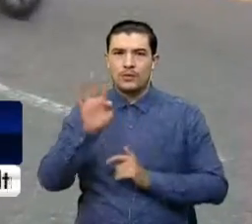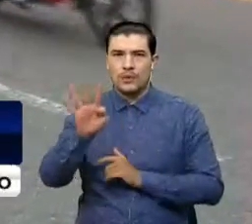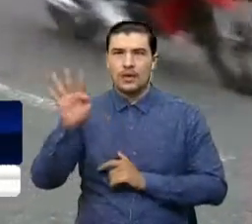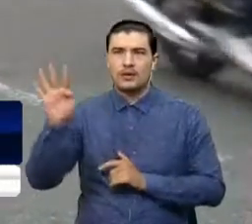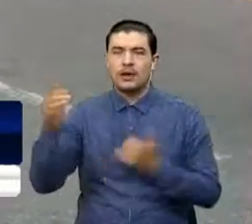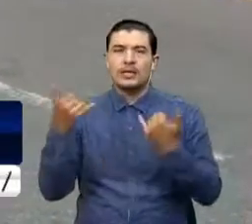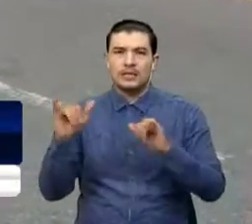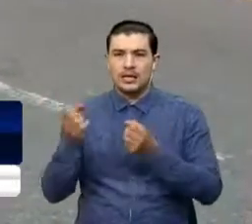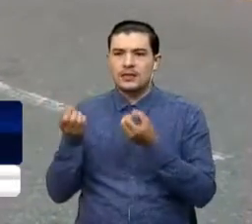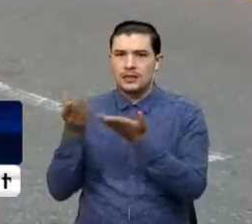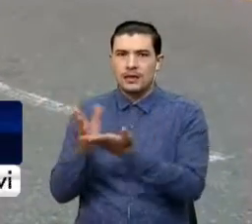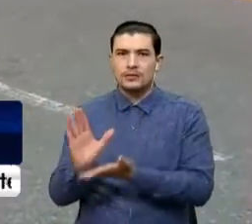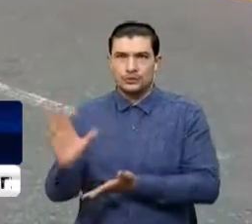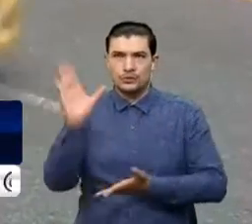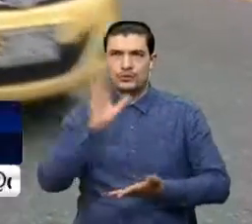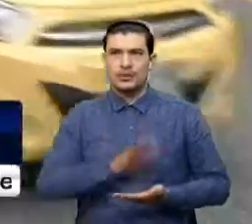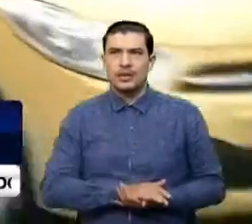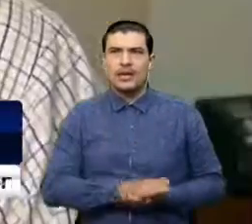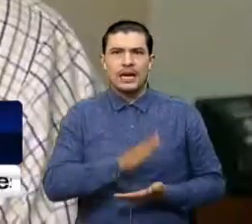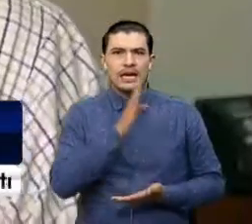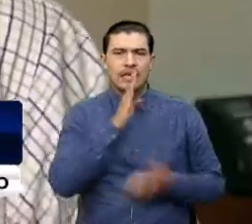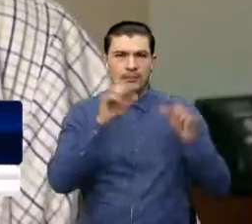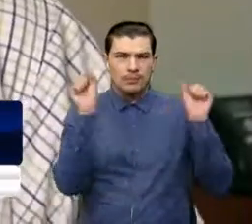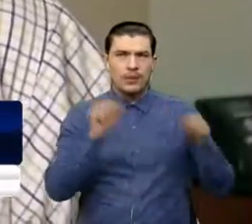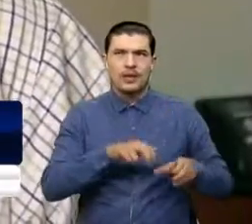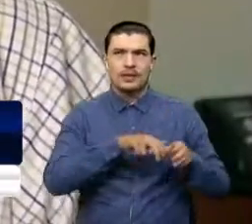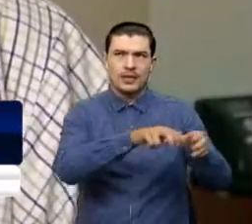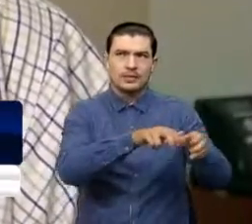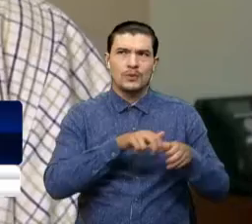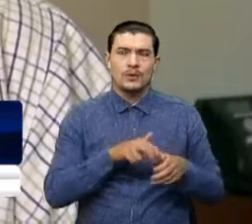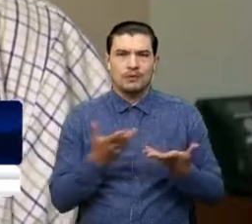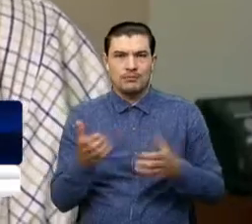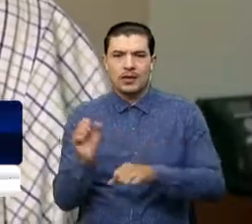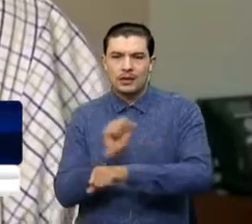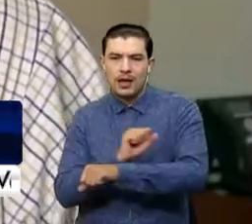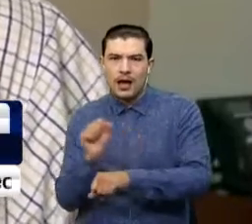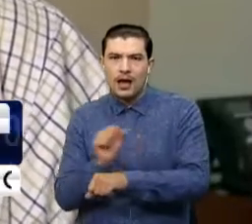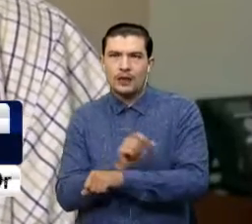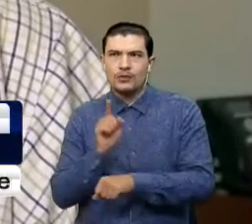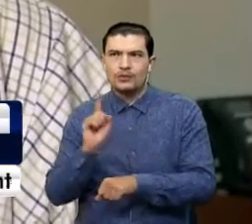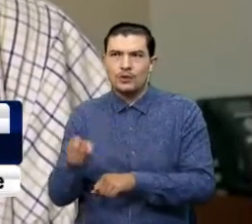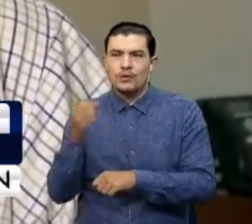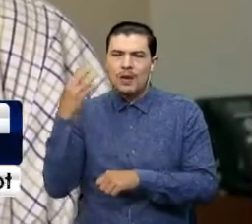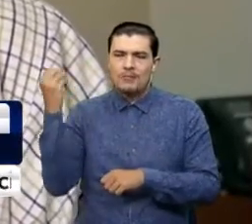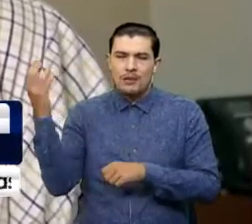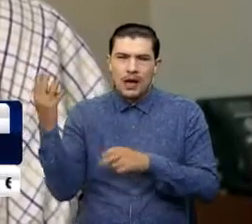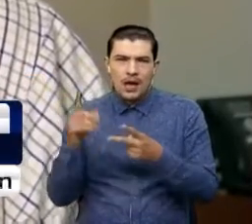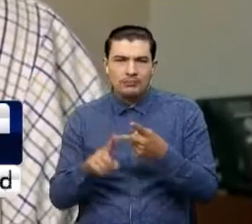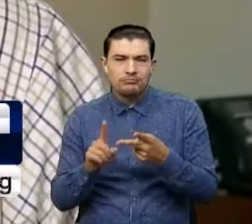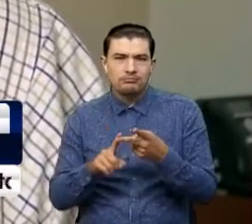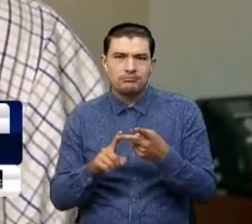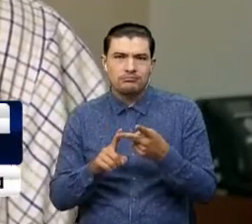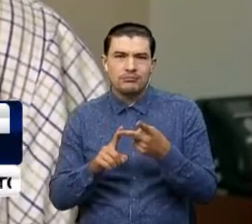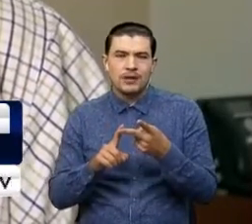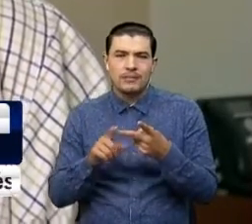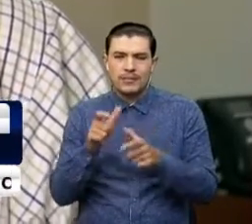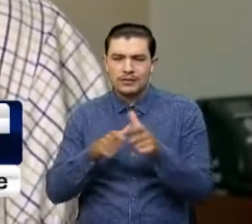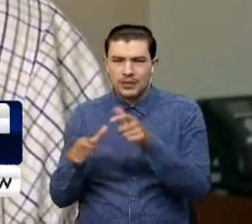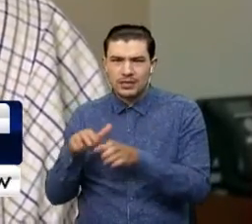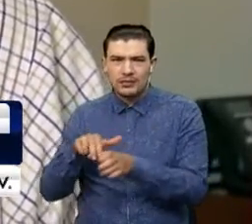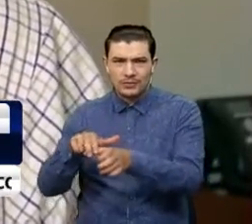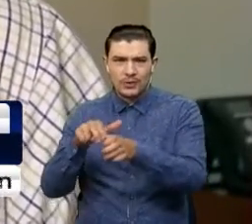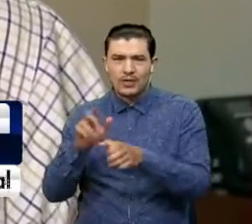que ya fue expedida quienes podrán transitar pues los vehículos de ambulancias los vehículos de los magistrados